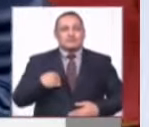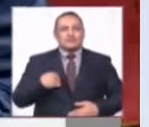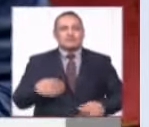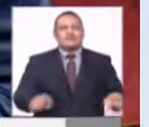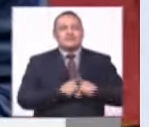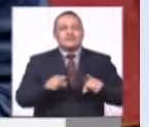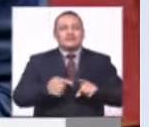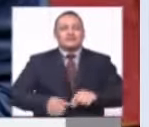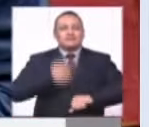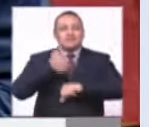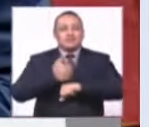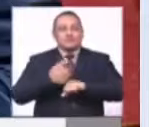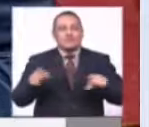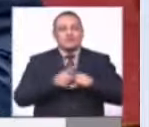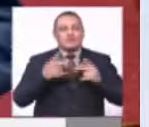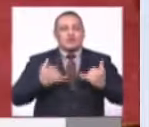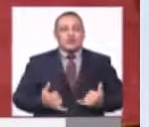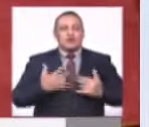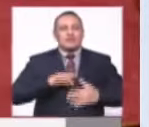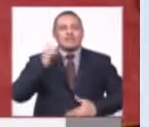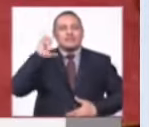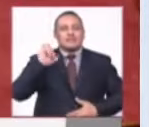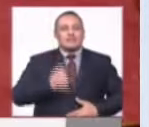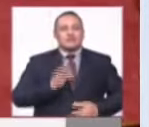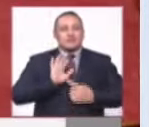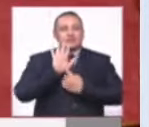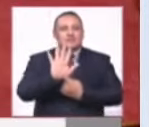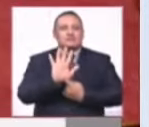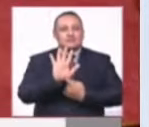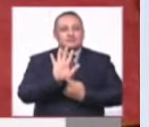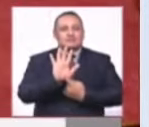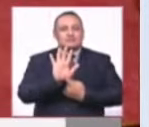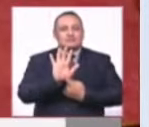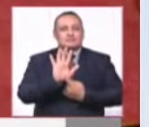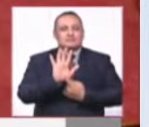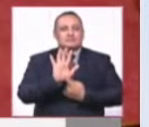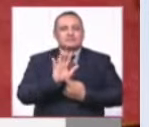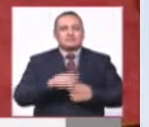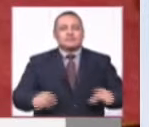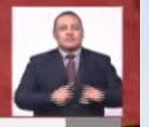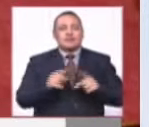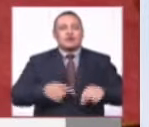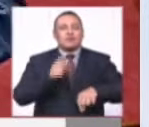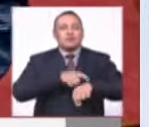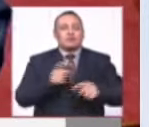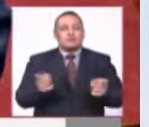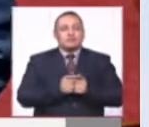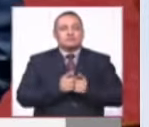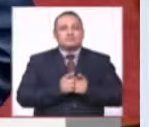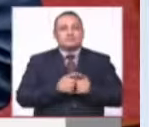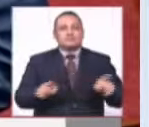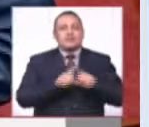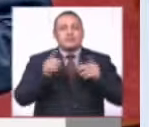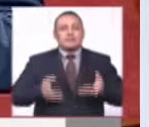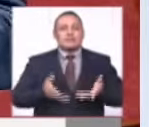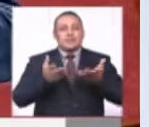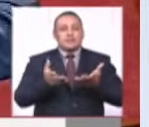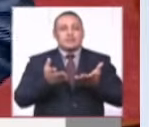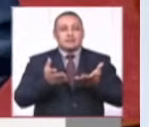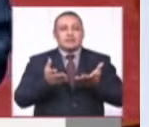y al premier que hoy lidera nuestra presentación. Como el tiempo es corto, alcanzaré